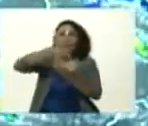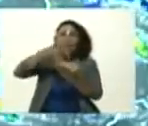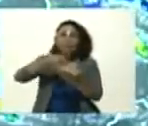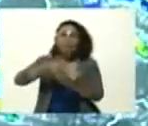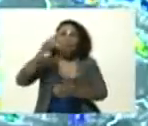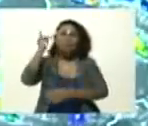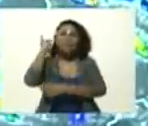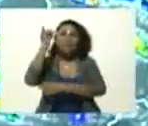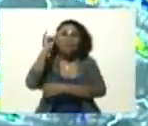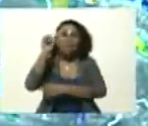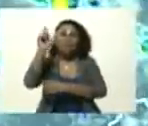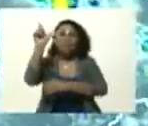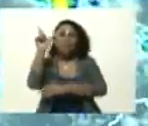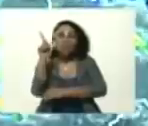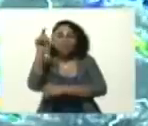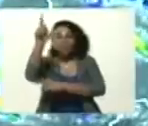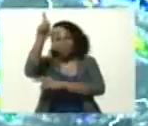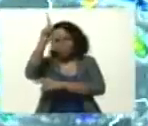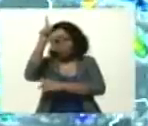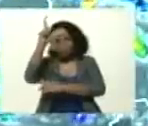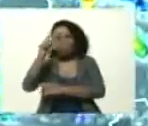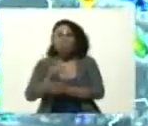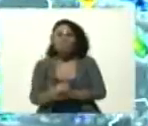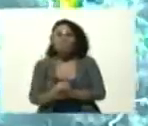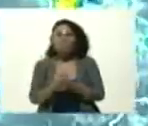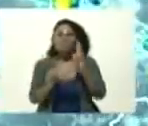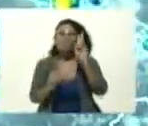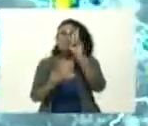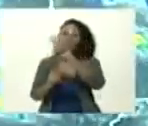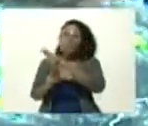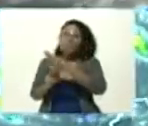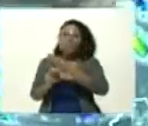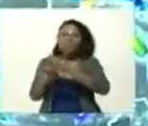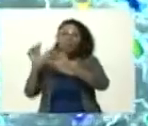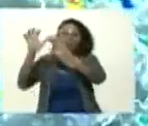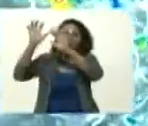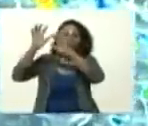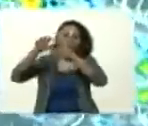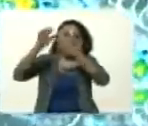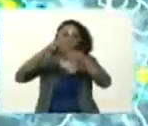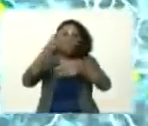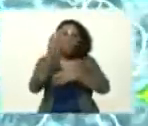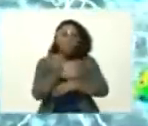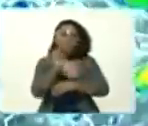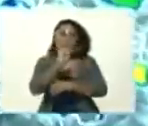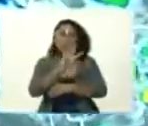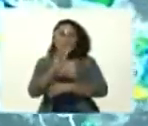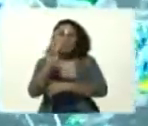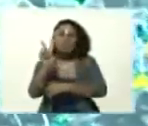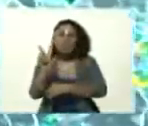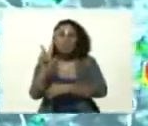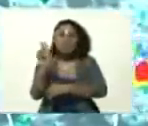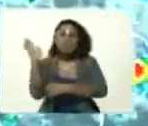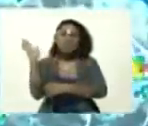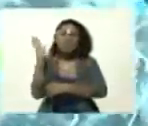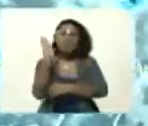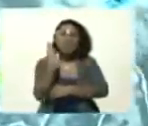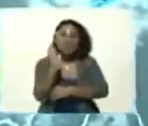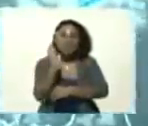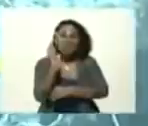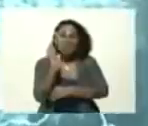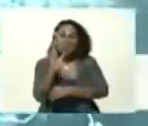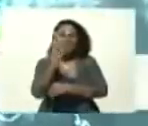Yaracuy, Lara, Falcón. Y vemos la onda tropical número 42 que viene, perdón, la